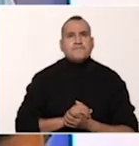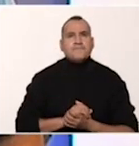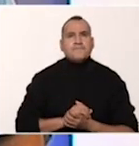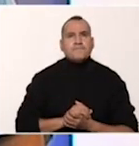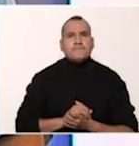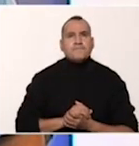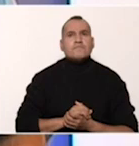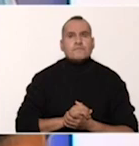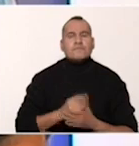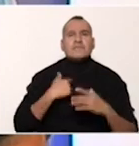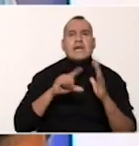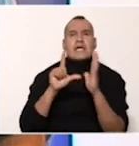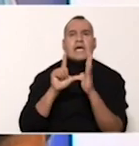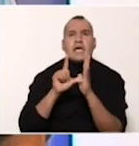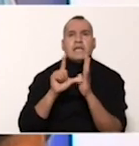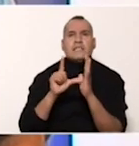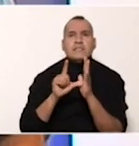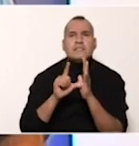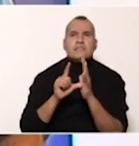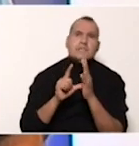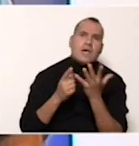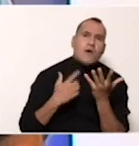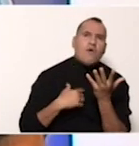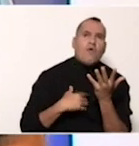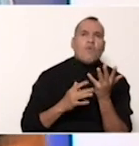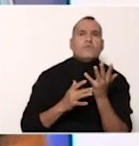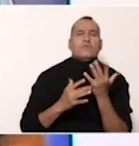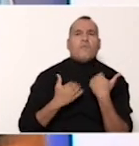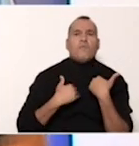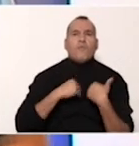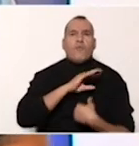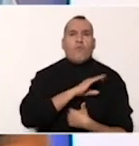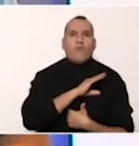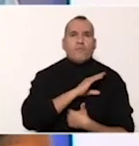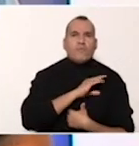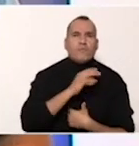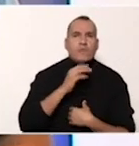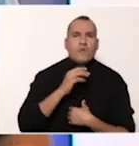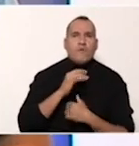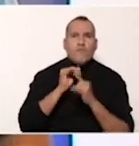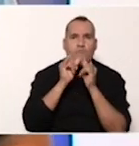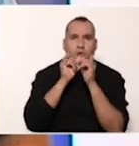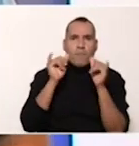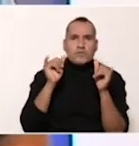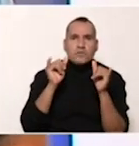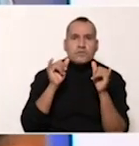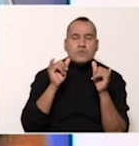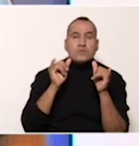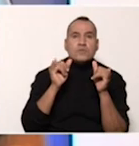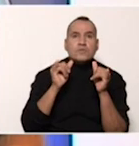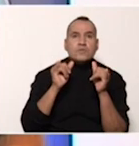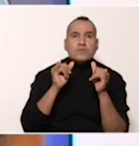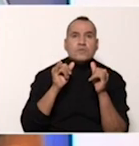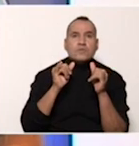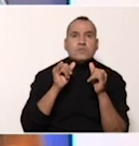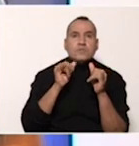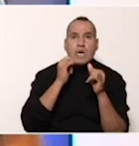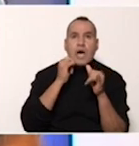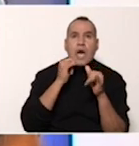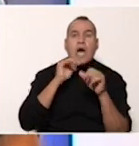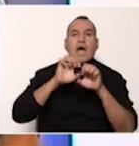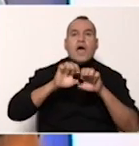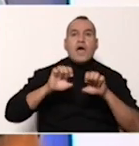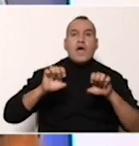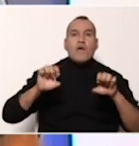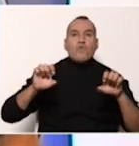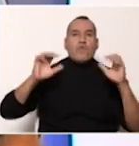especialidad de media técnica bajo su especialidad, y a la de educación de adultos